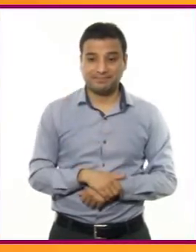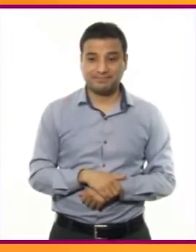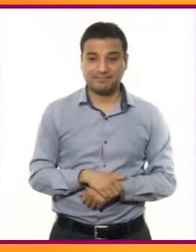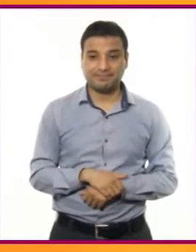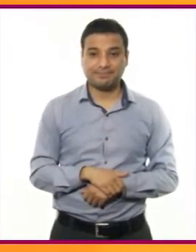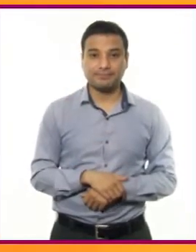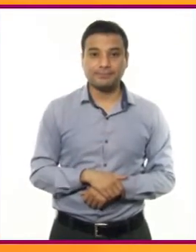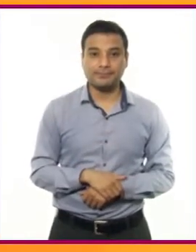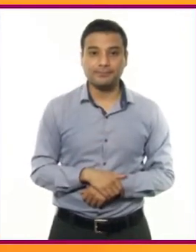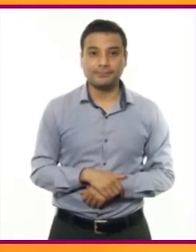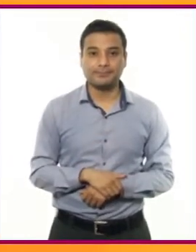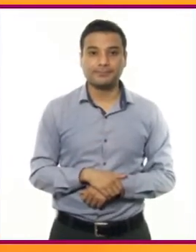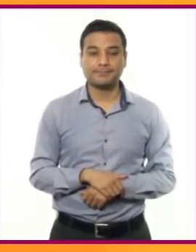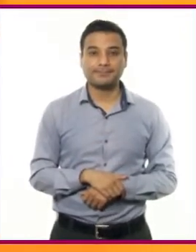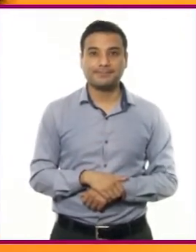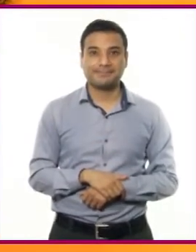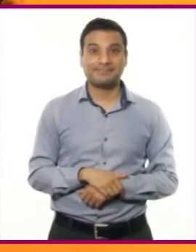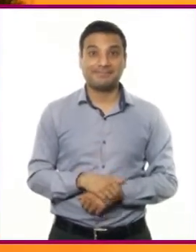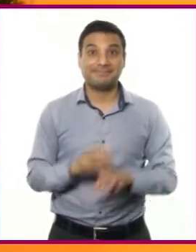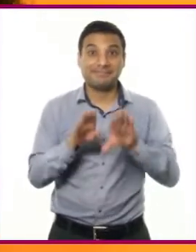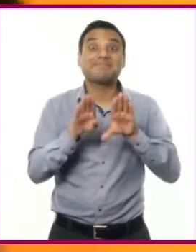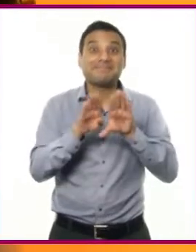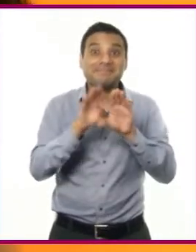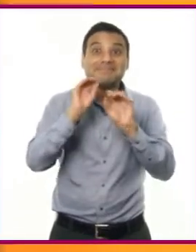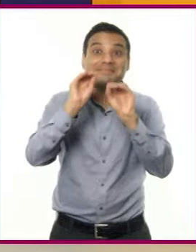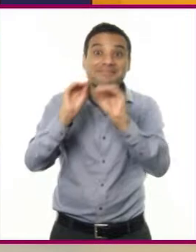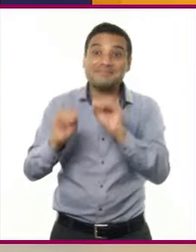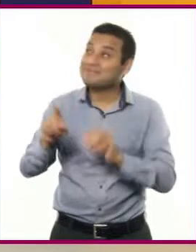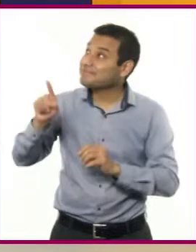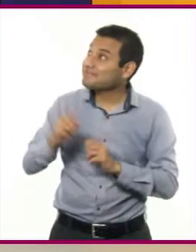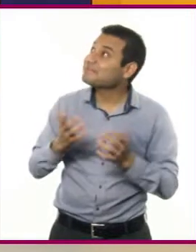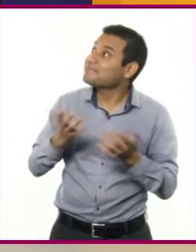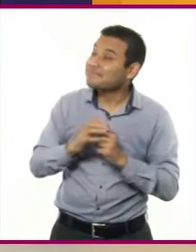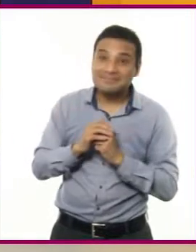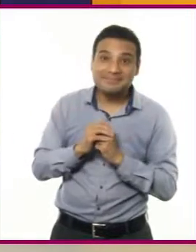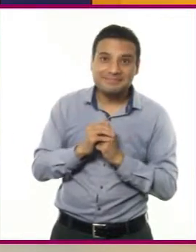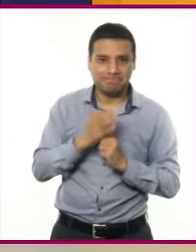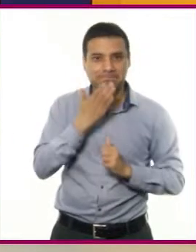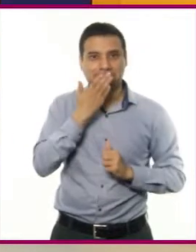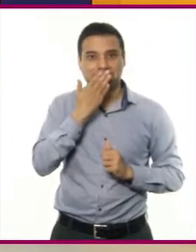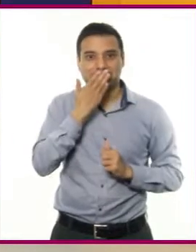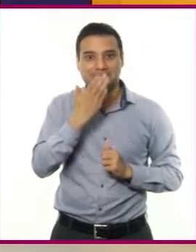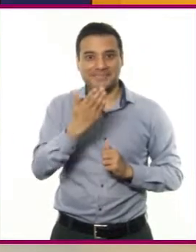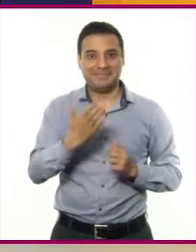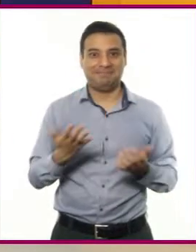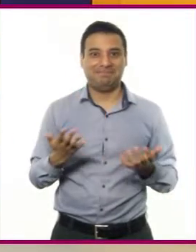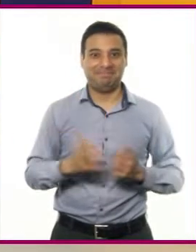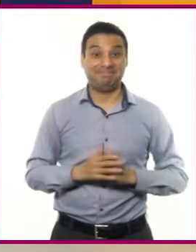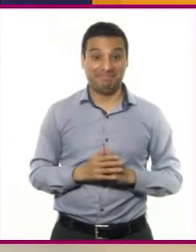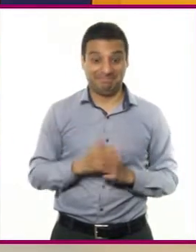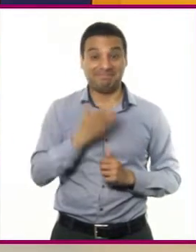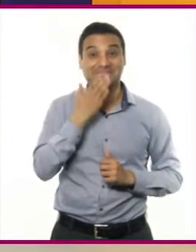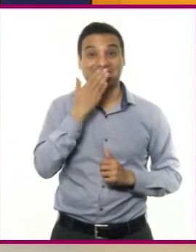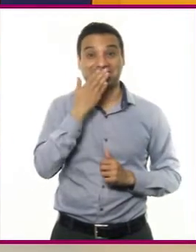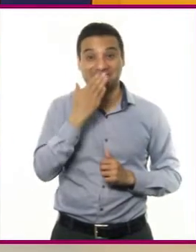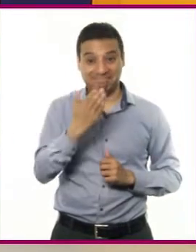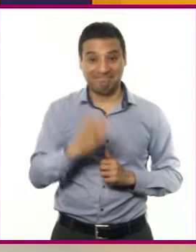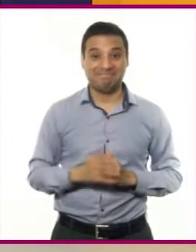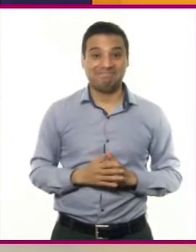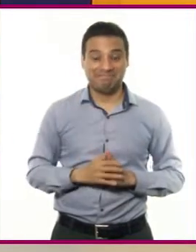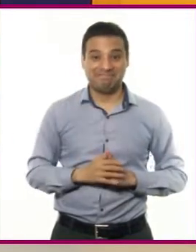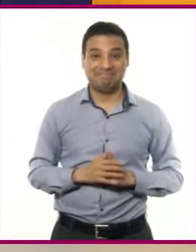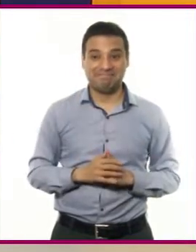Maestro, ¿cómo está quedando el mapa mental? Excelente, maestra. Muy bien nos está quedando este